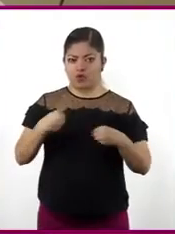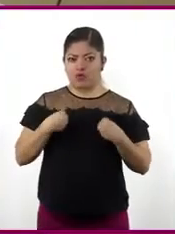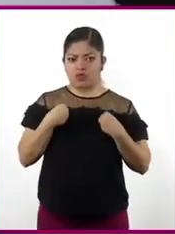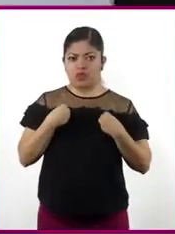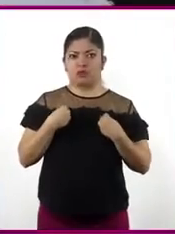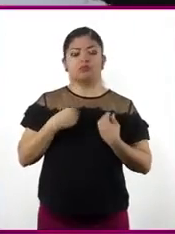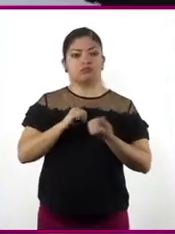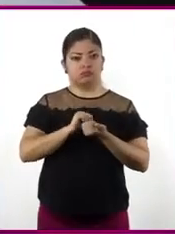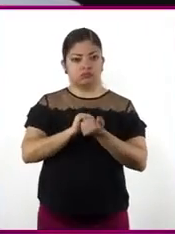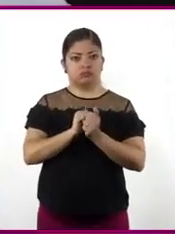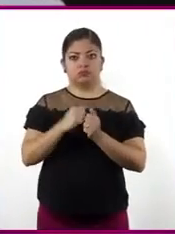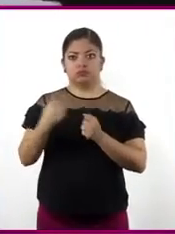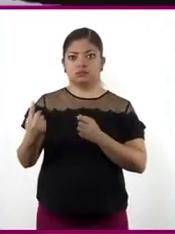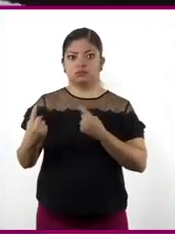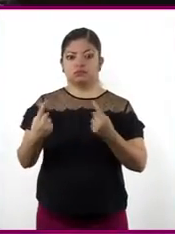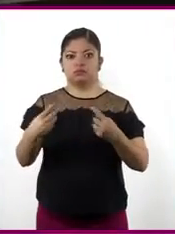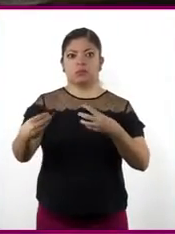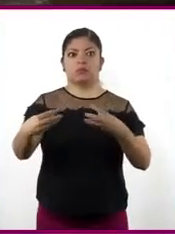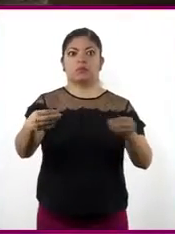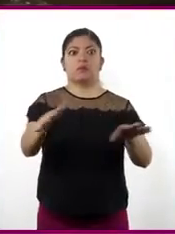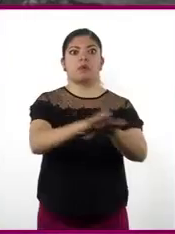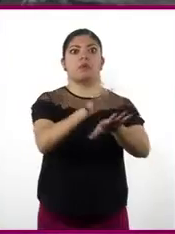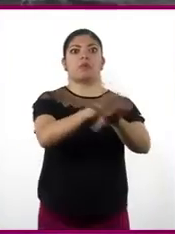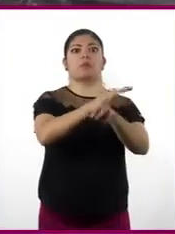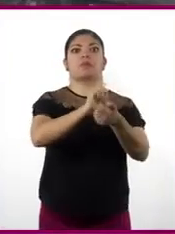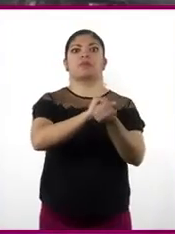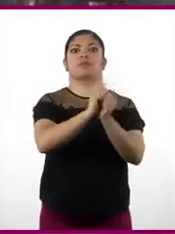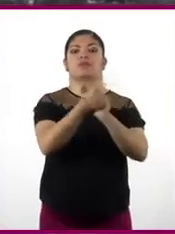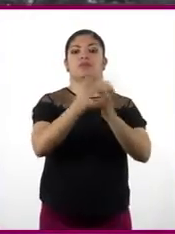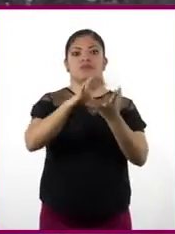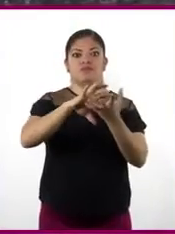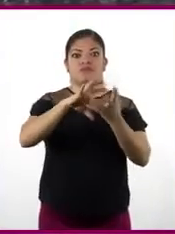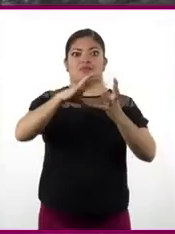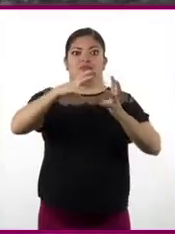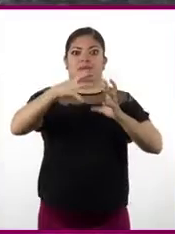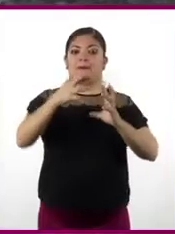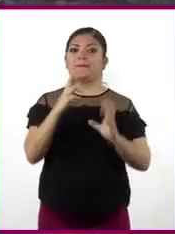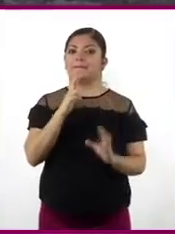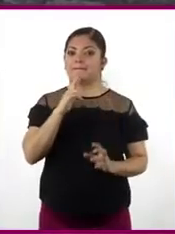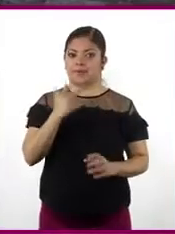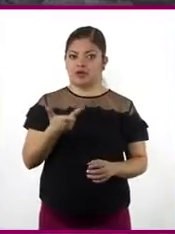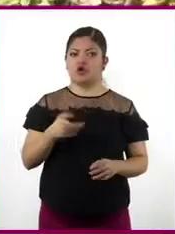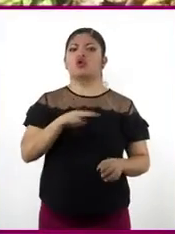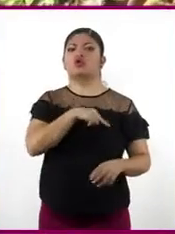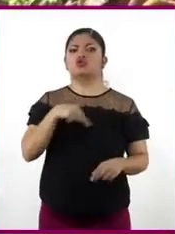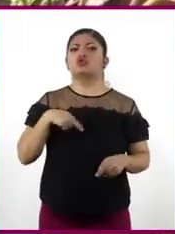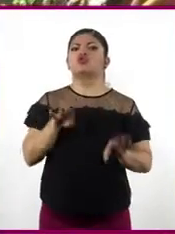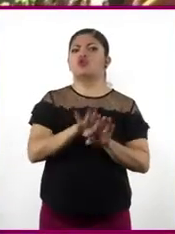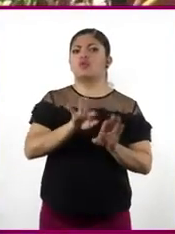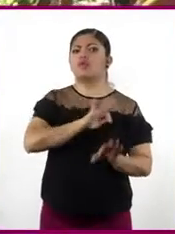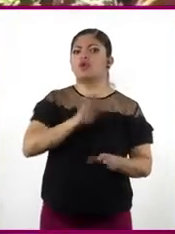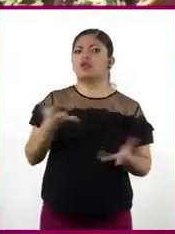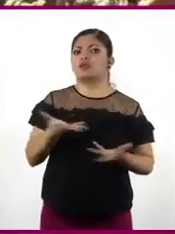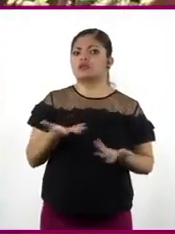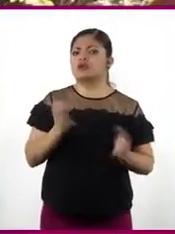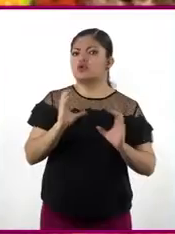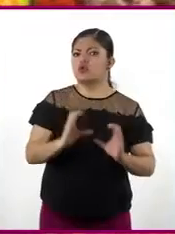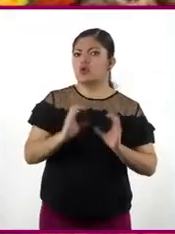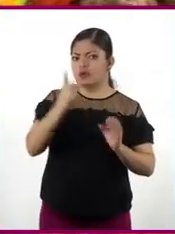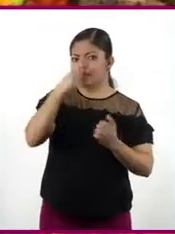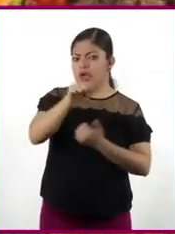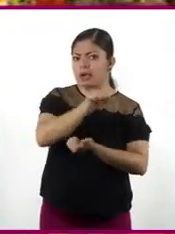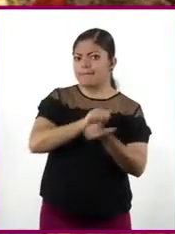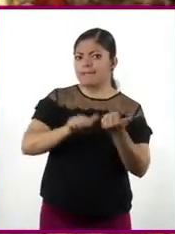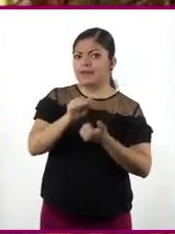podremos conseguir que se solucione un problema global. ¿Con qué acciones podemos contribuir al cuidado del medio ambiente